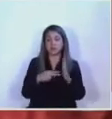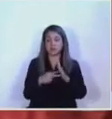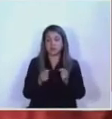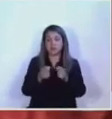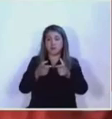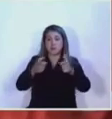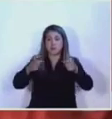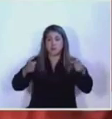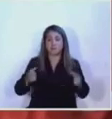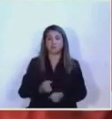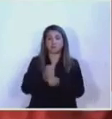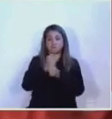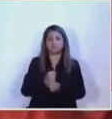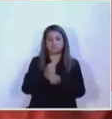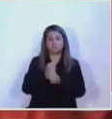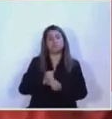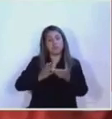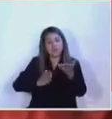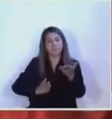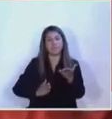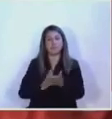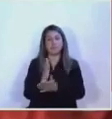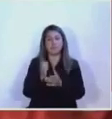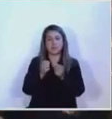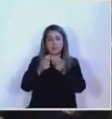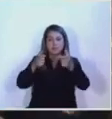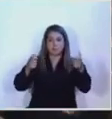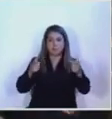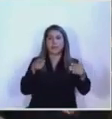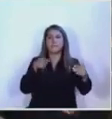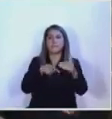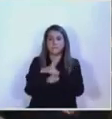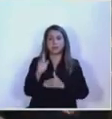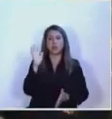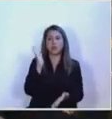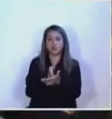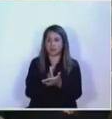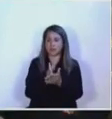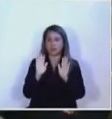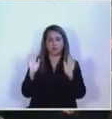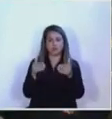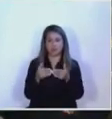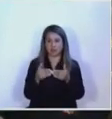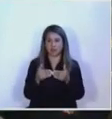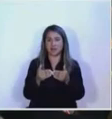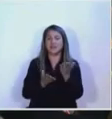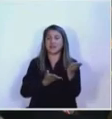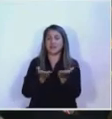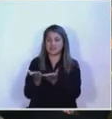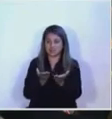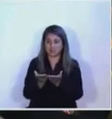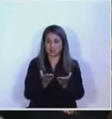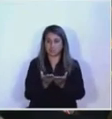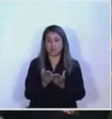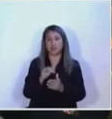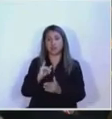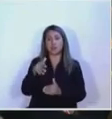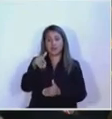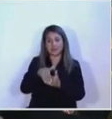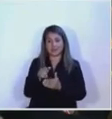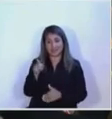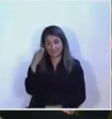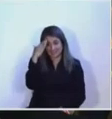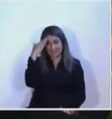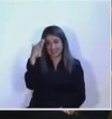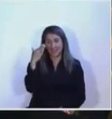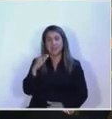las manifestaciones comenzaron a subir de tono. Metro se vio obligado a cerrar gran parte del servicio y por la tarde de aquel día